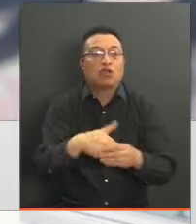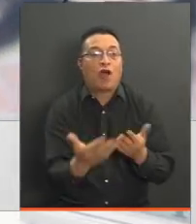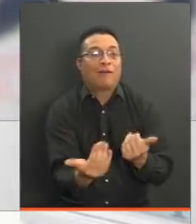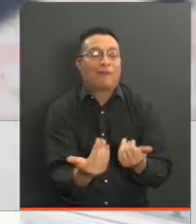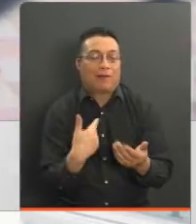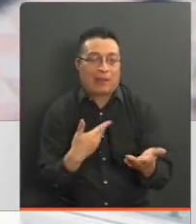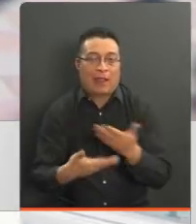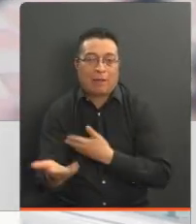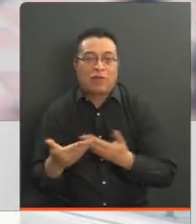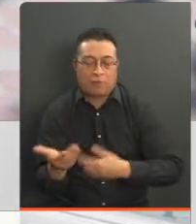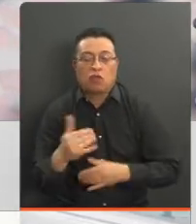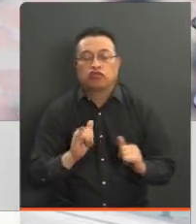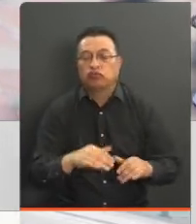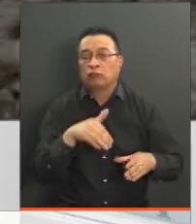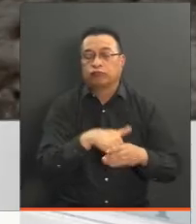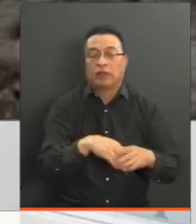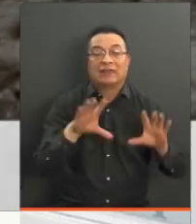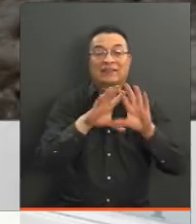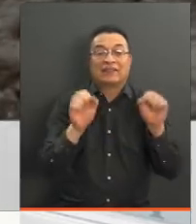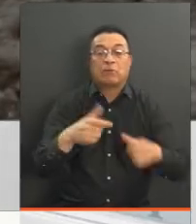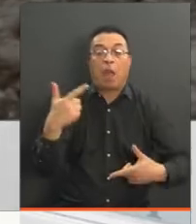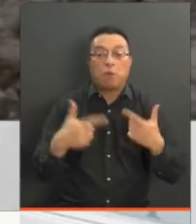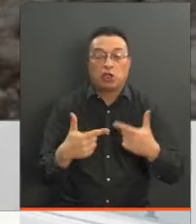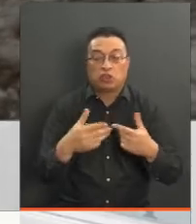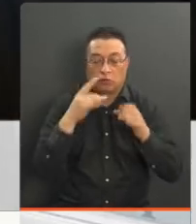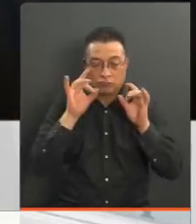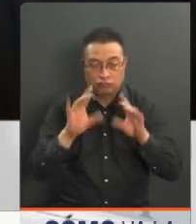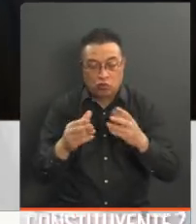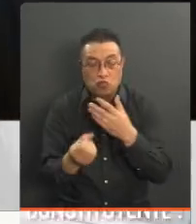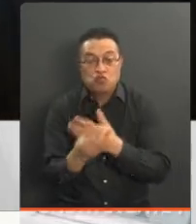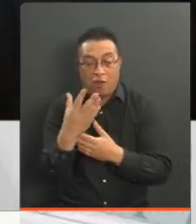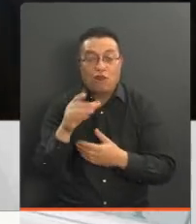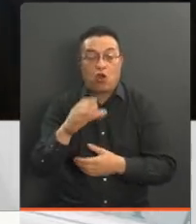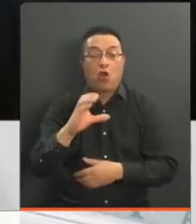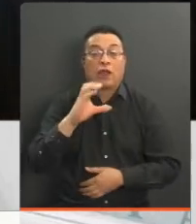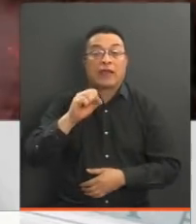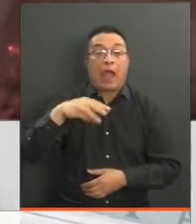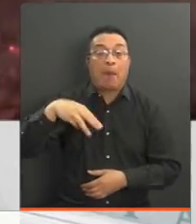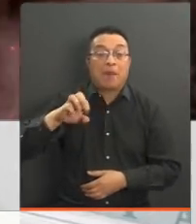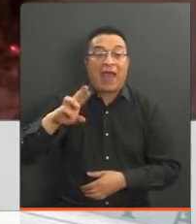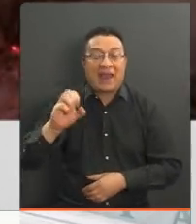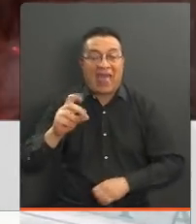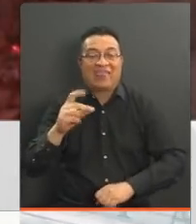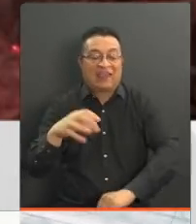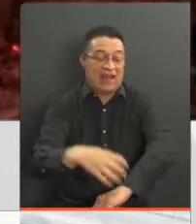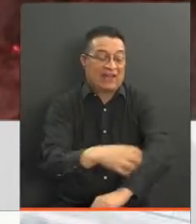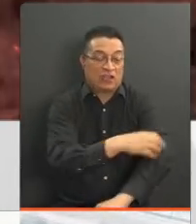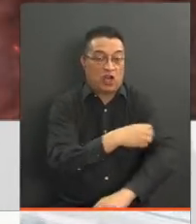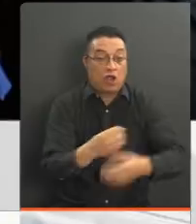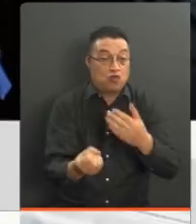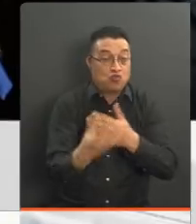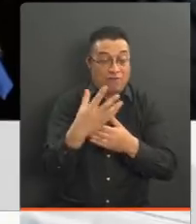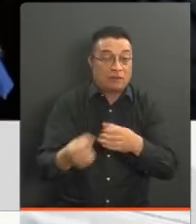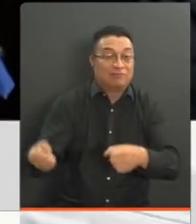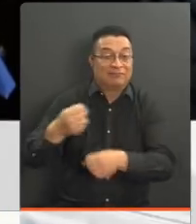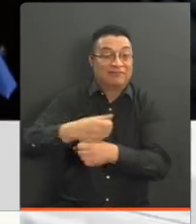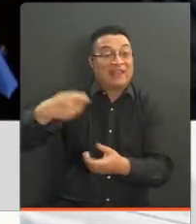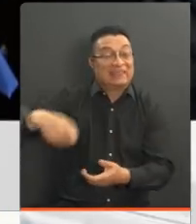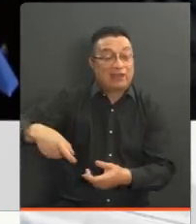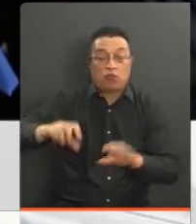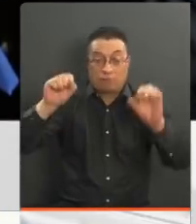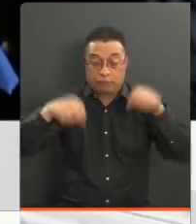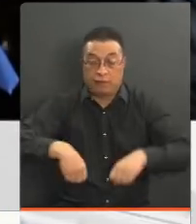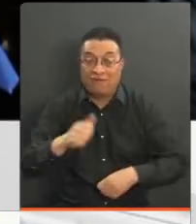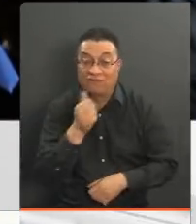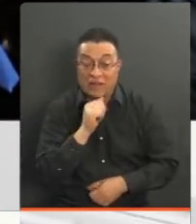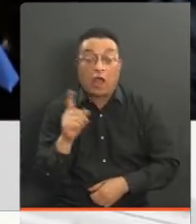decíamos. El sistema político, la definición del nuevo órgano, la nueva Cámara Alta, el órgano que va a reemplazar al Senado, todavía no ha sido aprobado. Y ojo, tiene